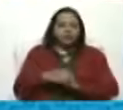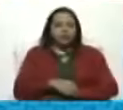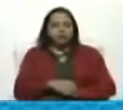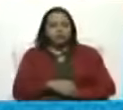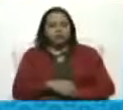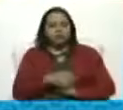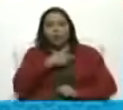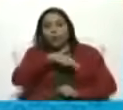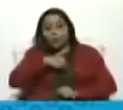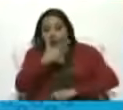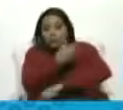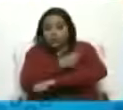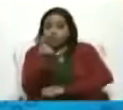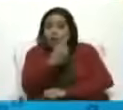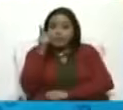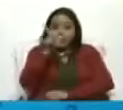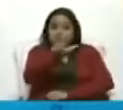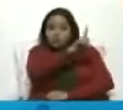¿Vacunamos solo a los del PSUV?